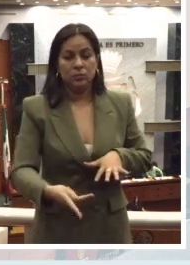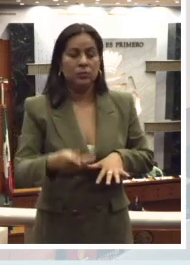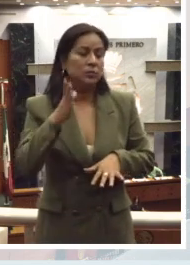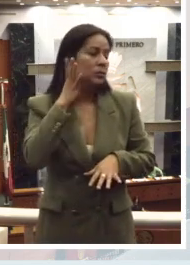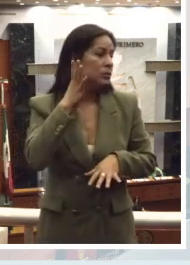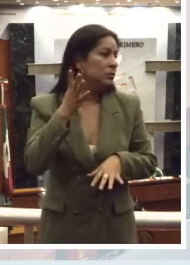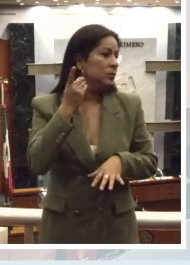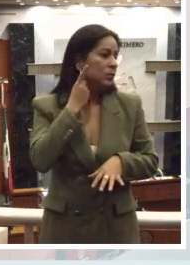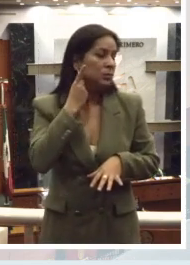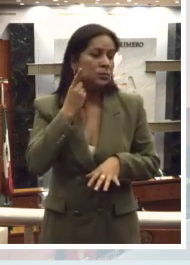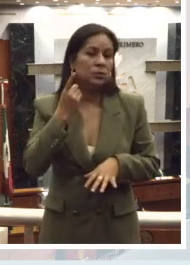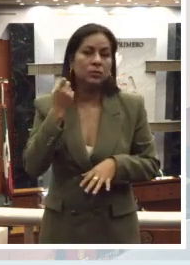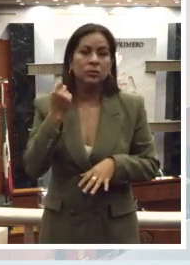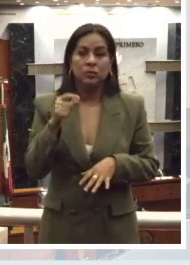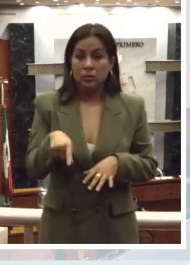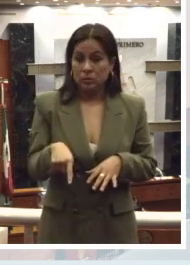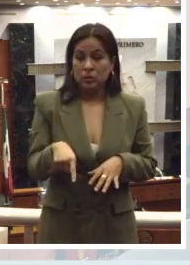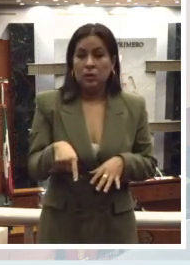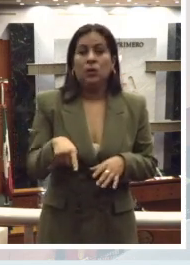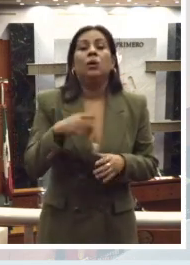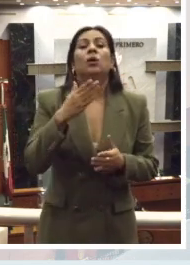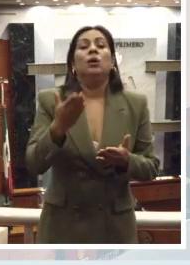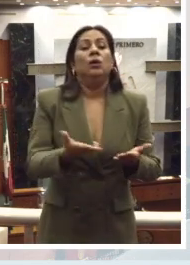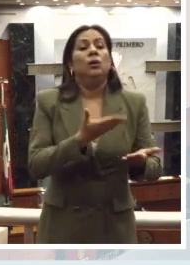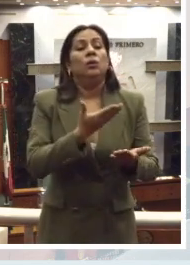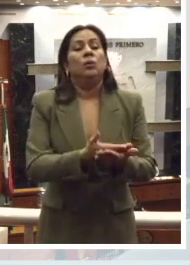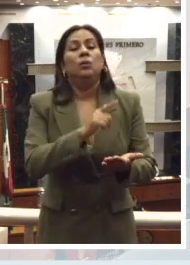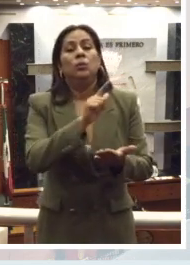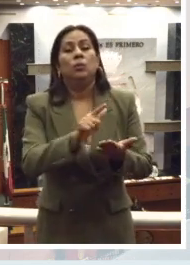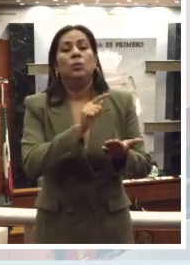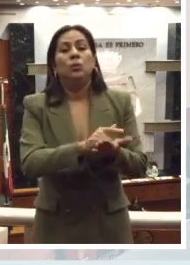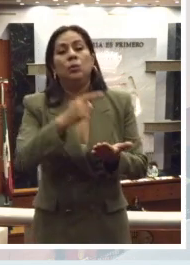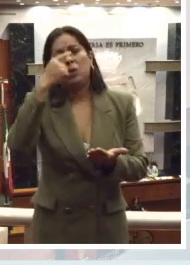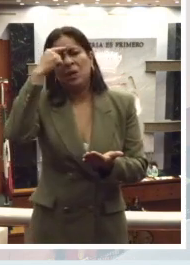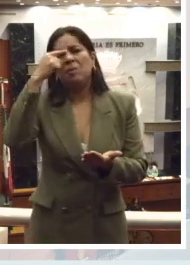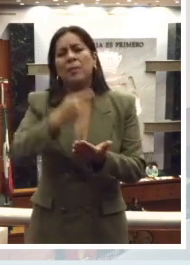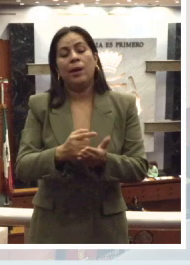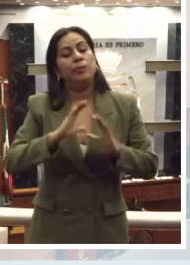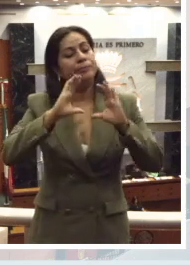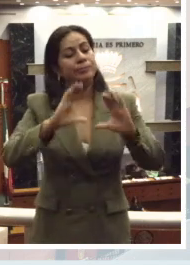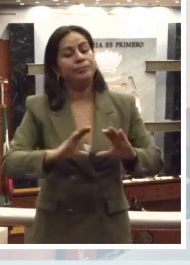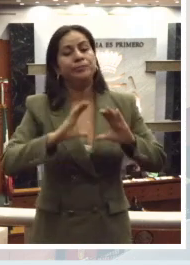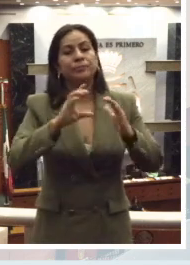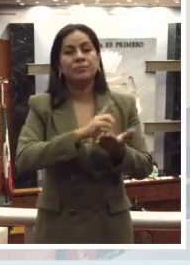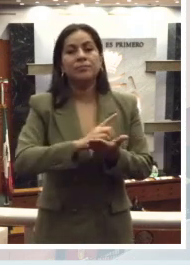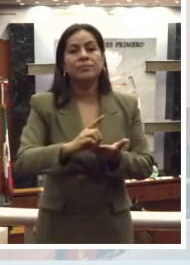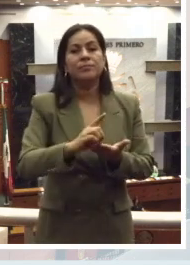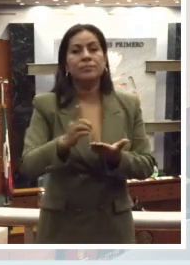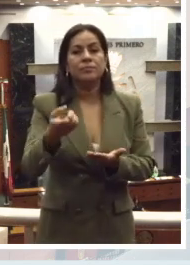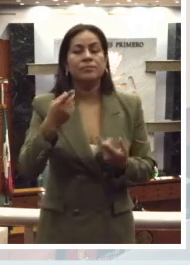Honorable Congreso del Estado la presente iniciativa para salvaguardar los derechos de los